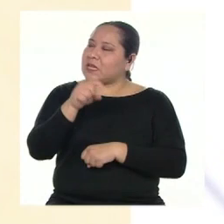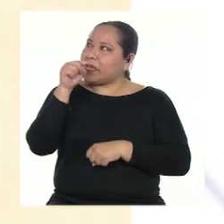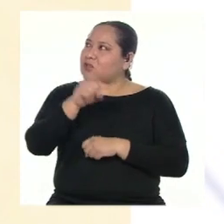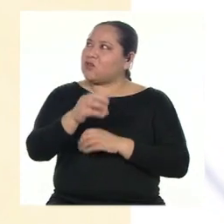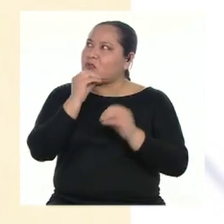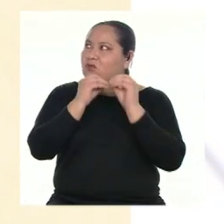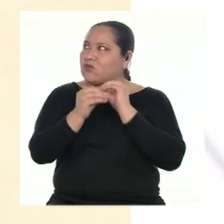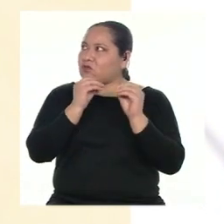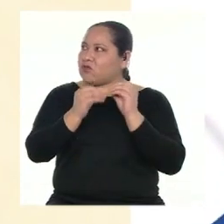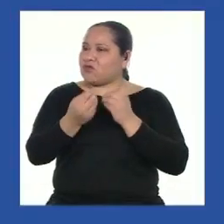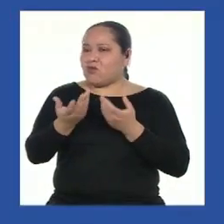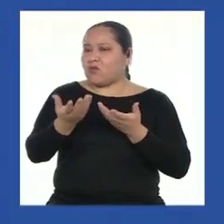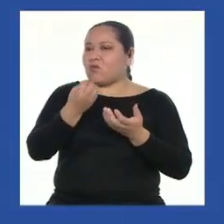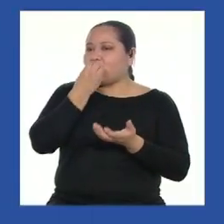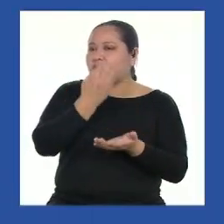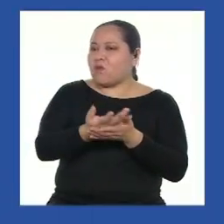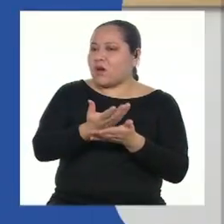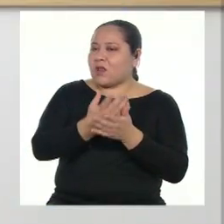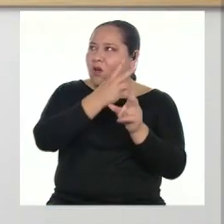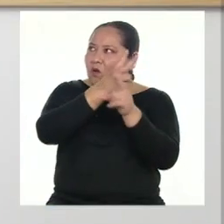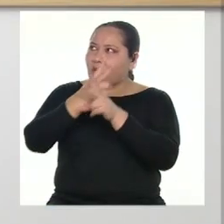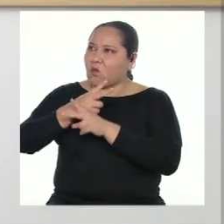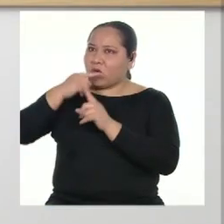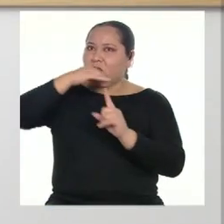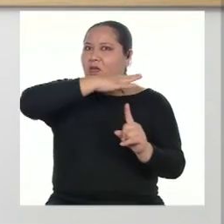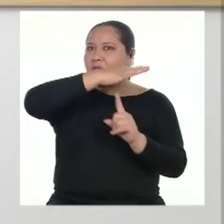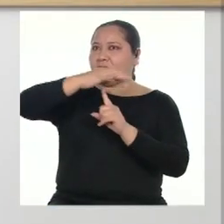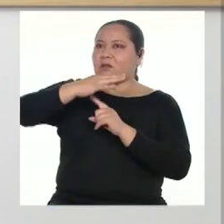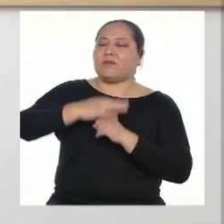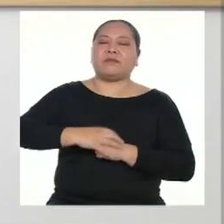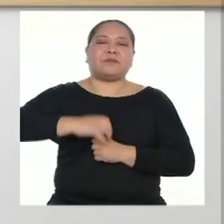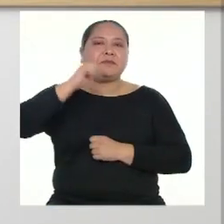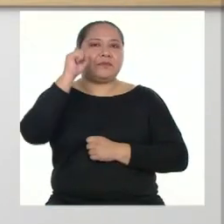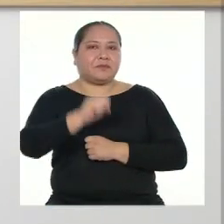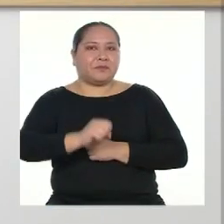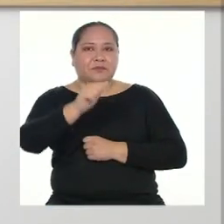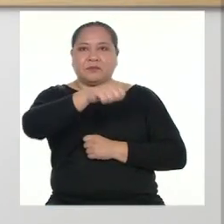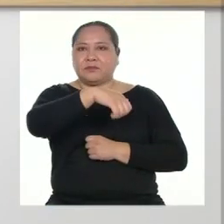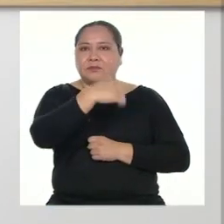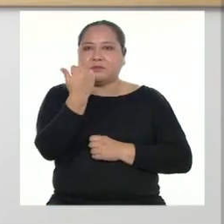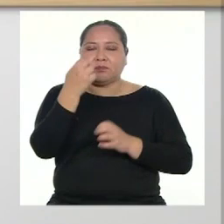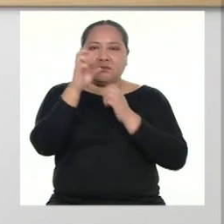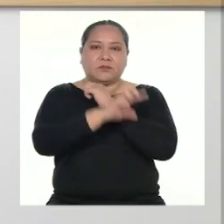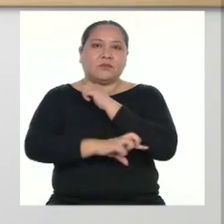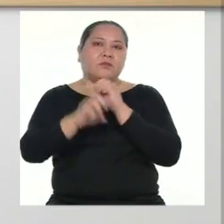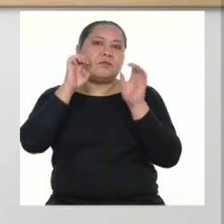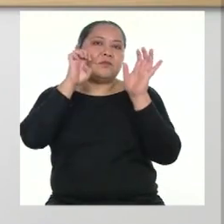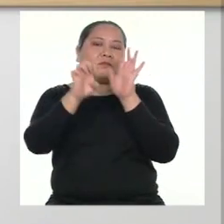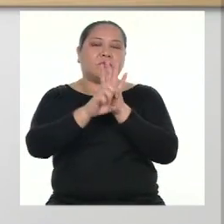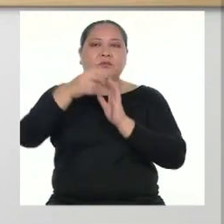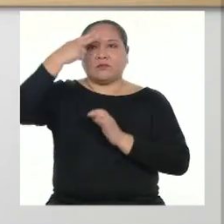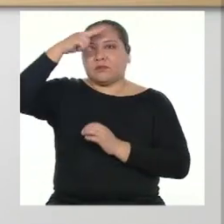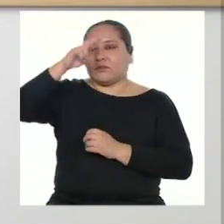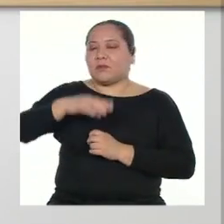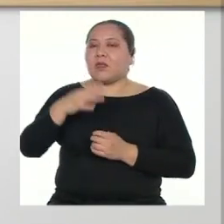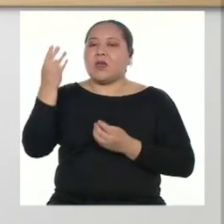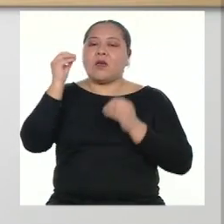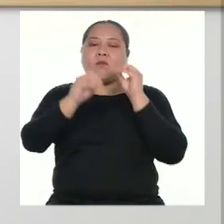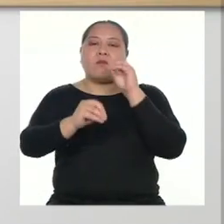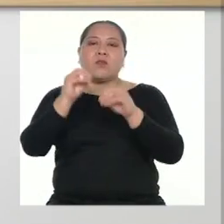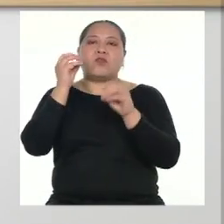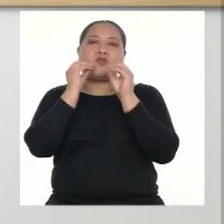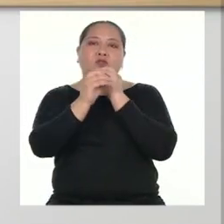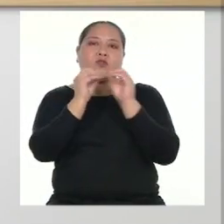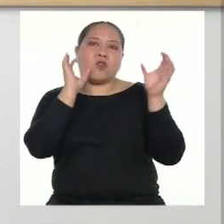más amigable con el ambiente. Así es. En otros países como México se están dando